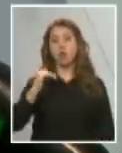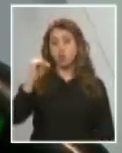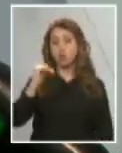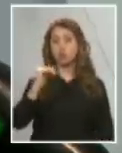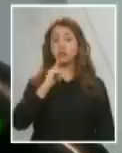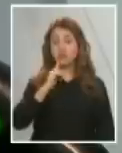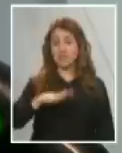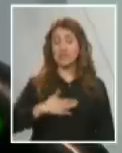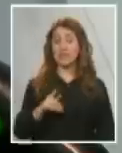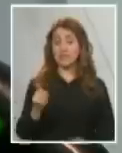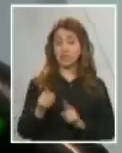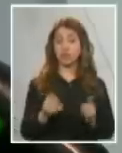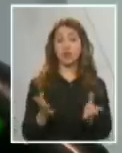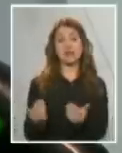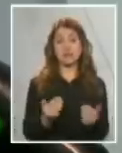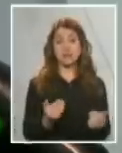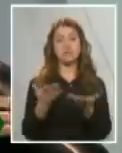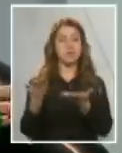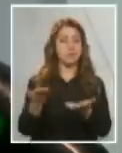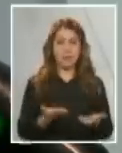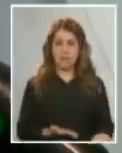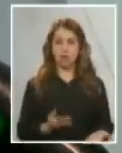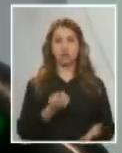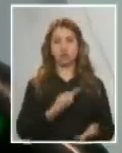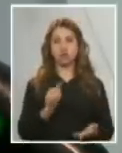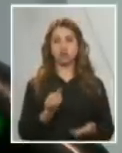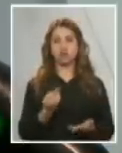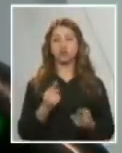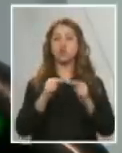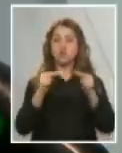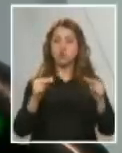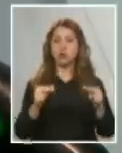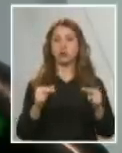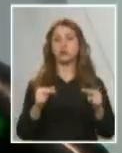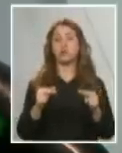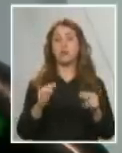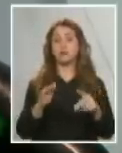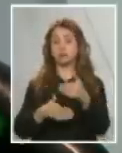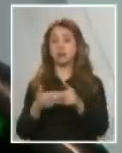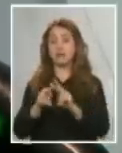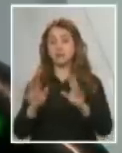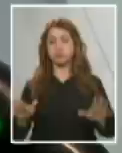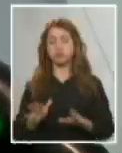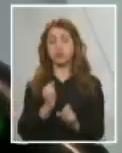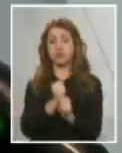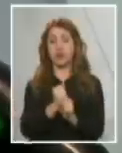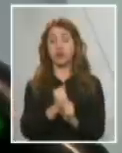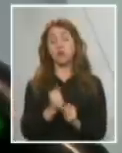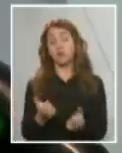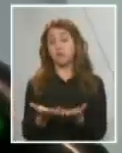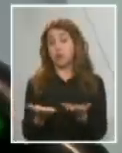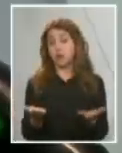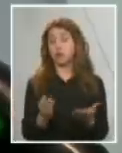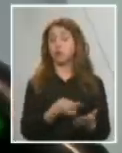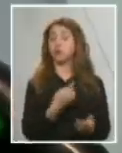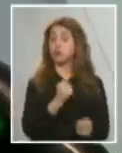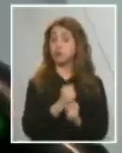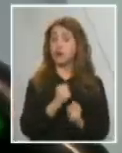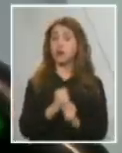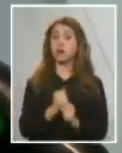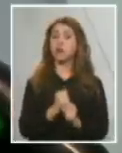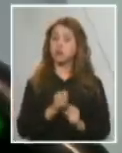quien sea que lo necesite, bienvenido, que nosotros seamos un puente y un vehículo. Y en ese sentido, bueno, nuestra labor